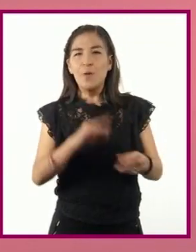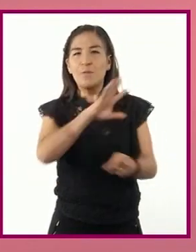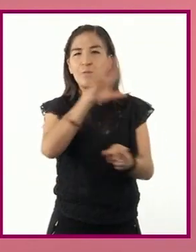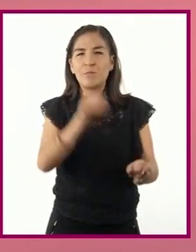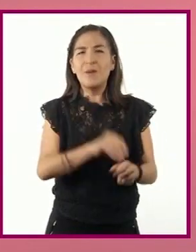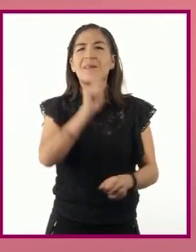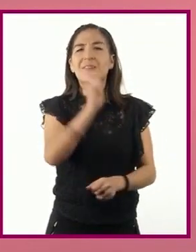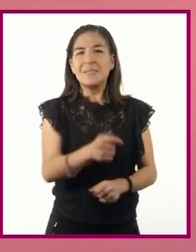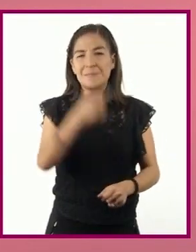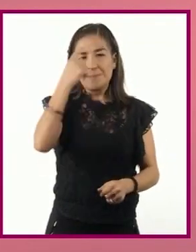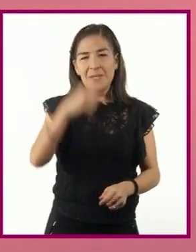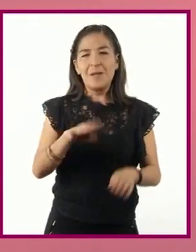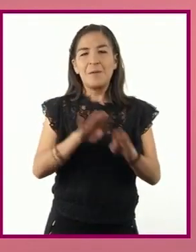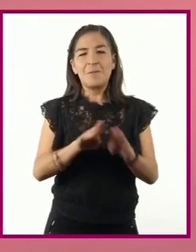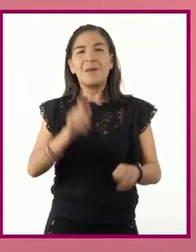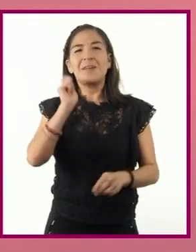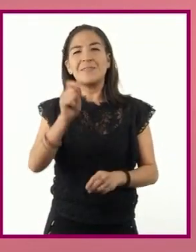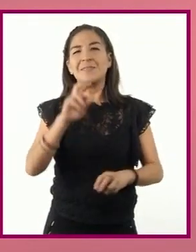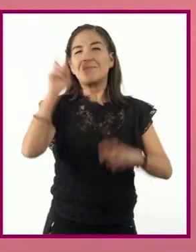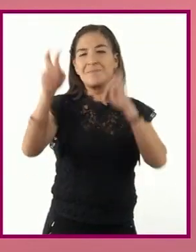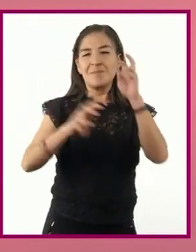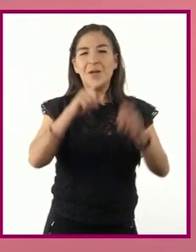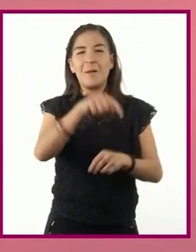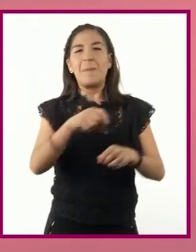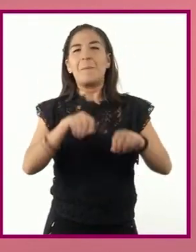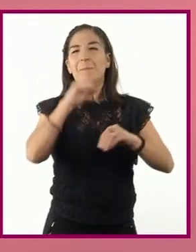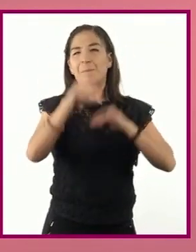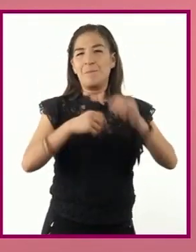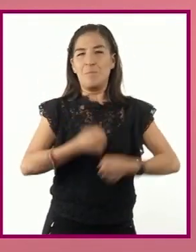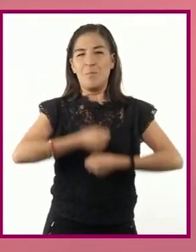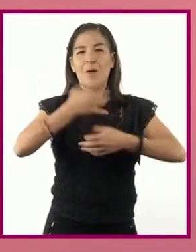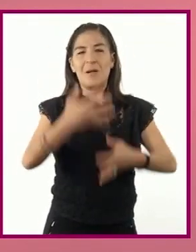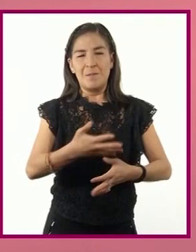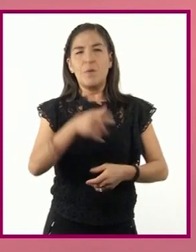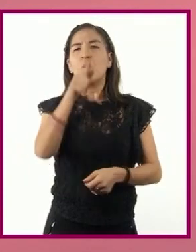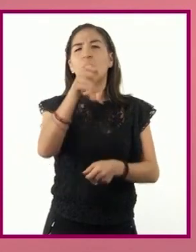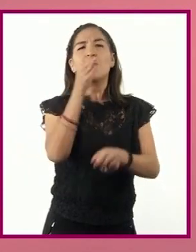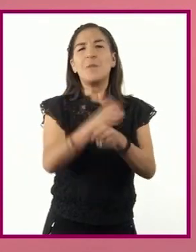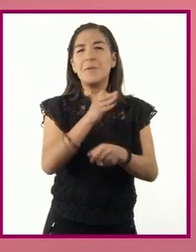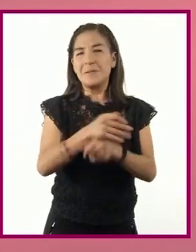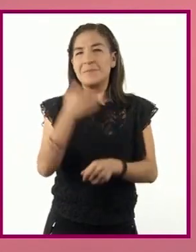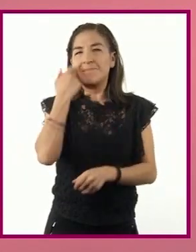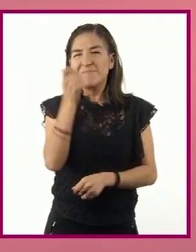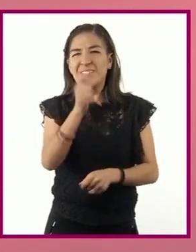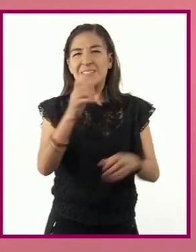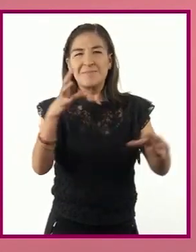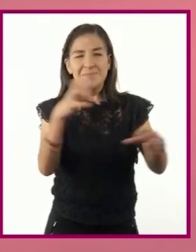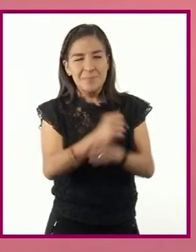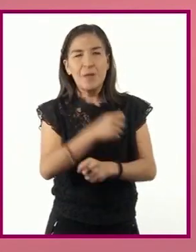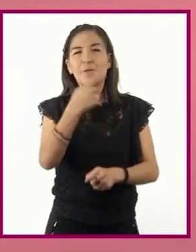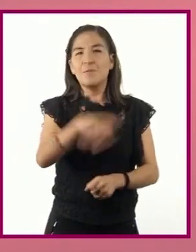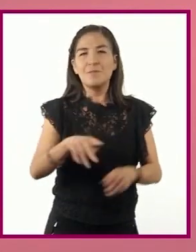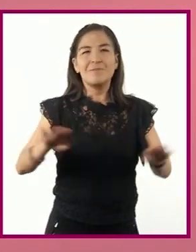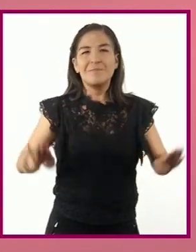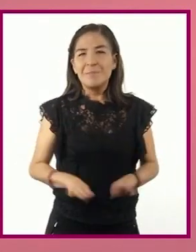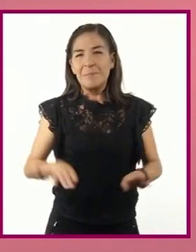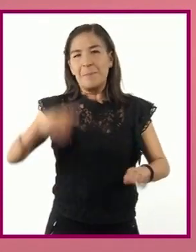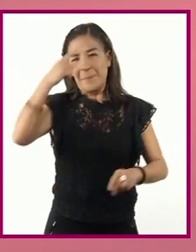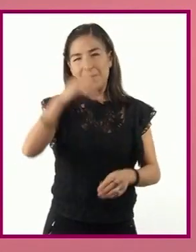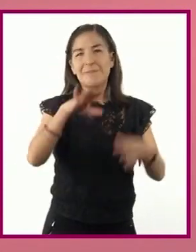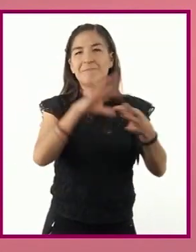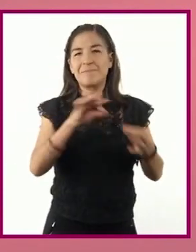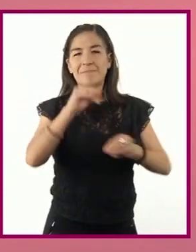elementos, aventurarnos a explorar los poemas plásticos. ¿Qué les parece si describimos algunos aspectos que nos brinda